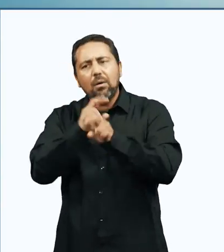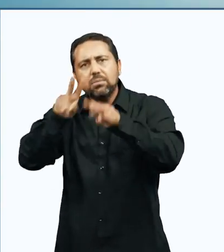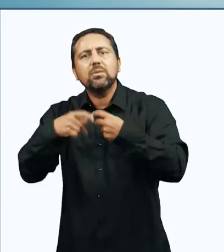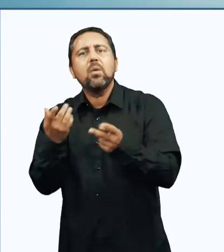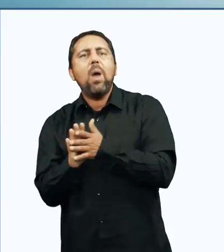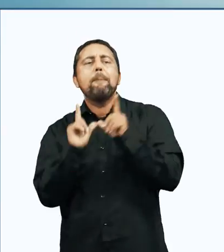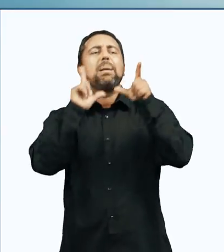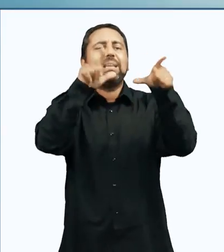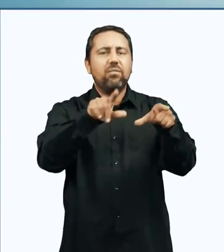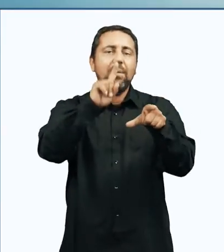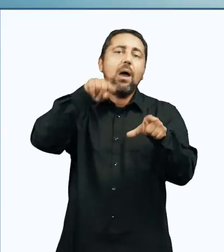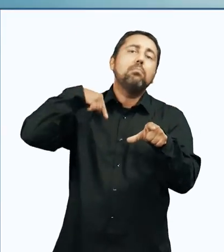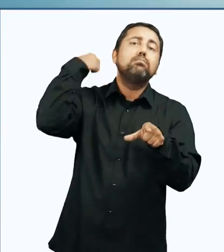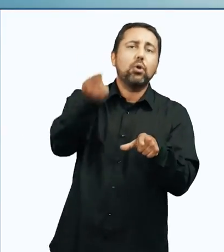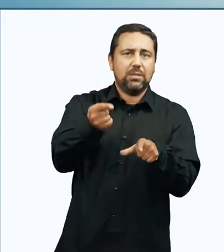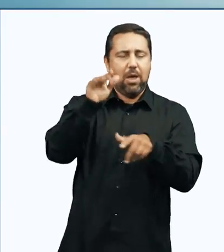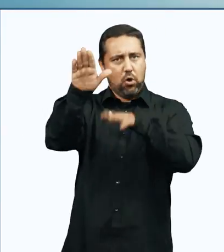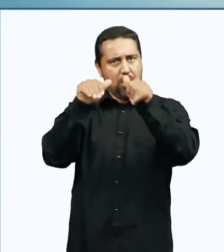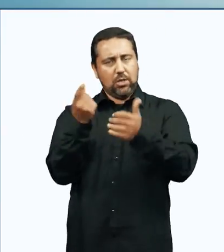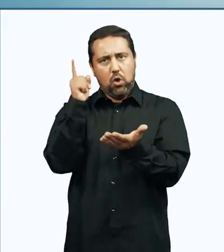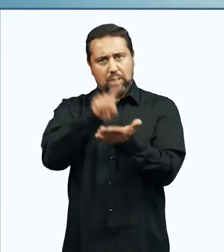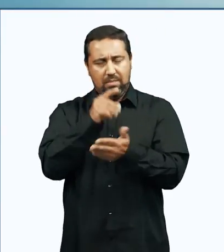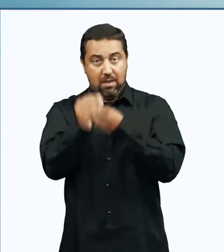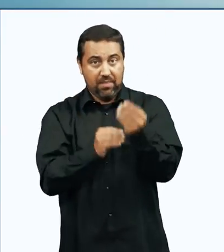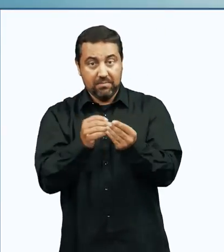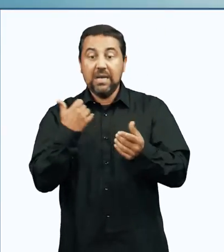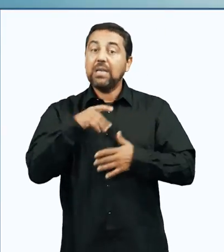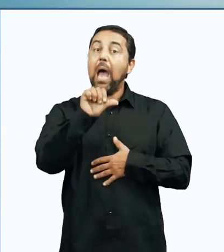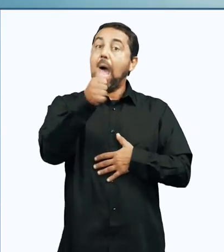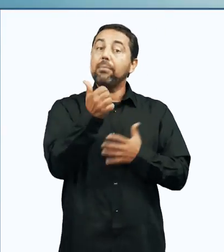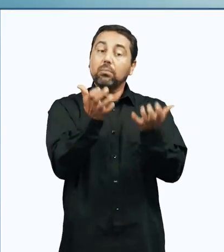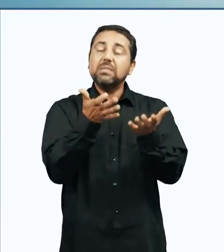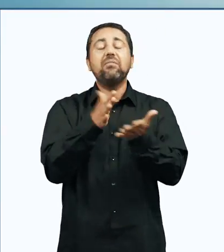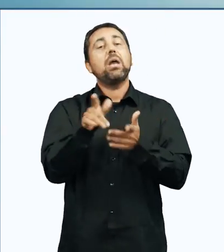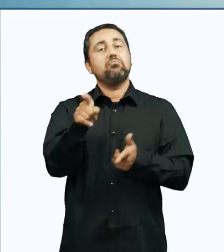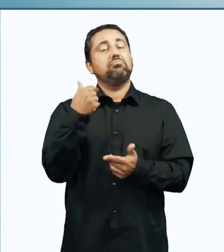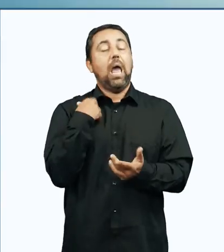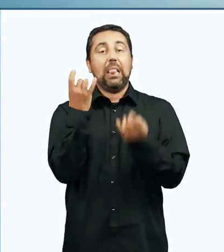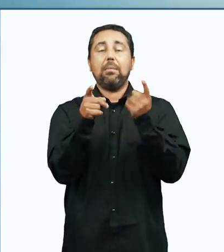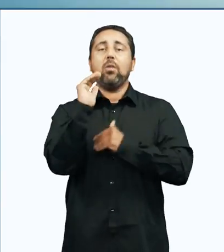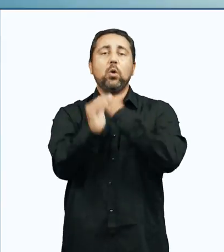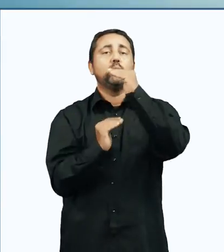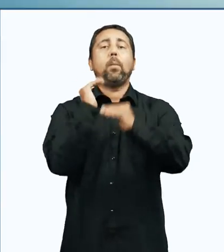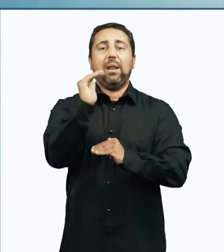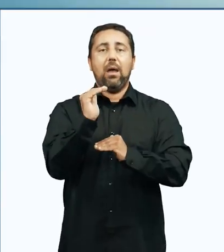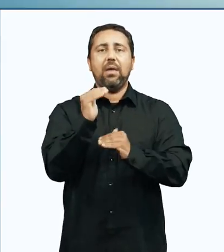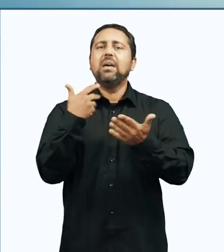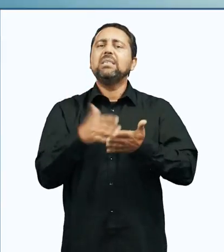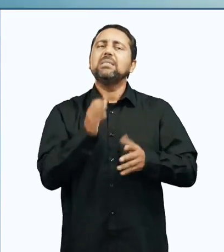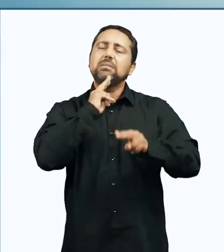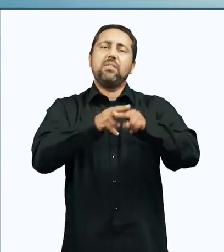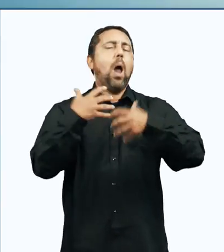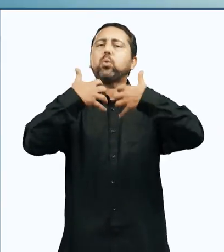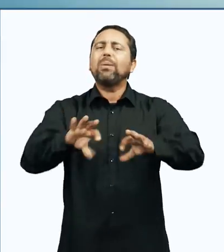hacer el trabajo y subirlo a la plataforma de cara a la siguiente convocatoria cuando se ha obtenido el acto la actividad ha sido superada